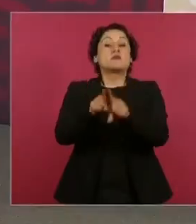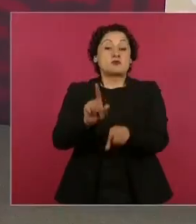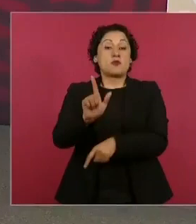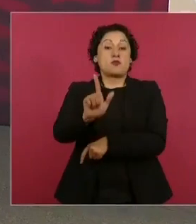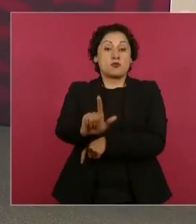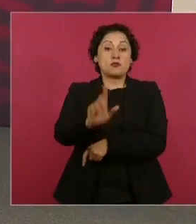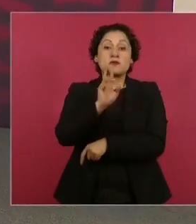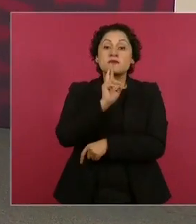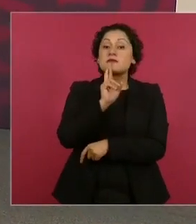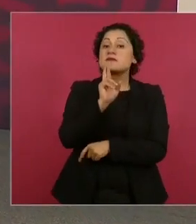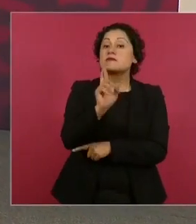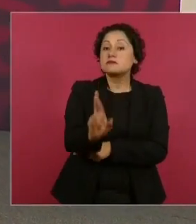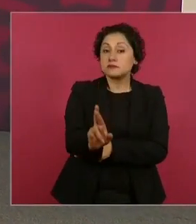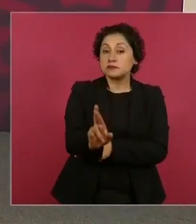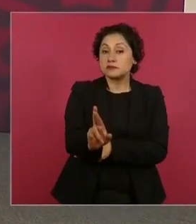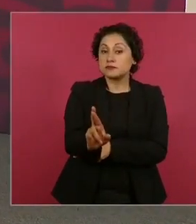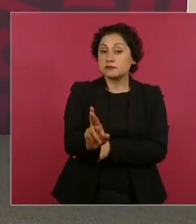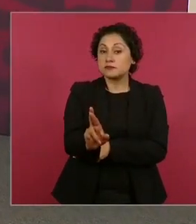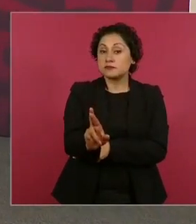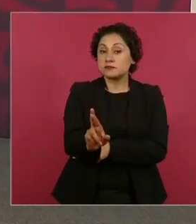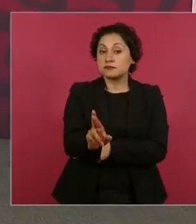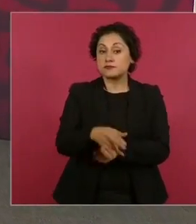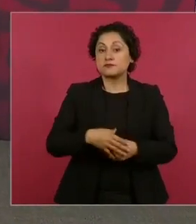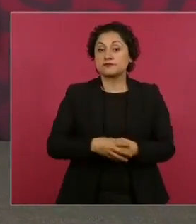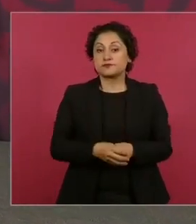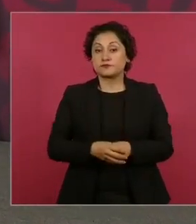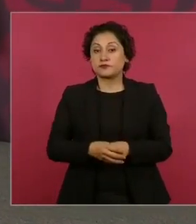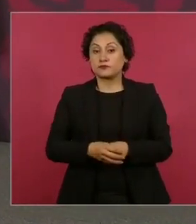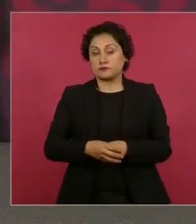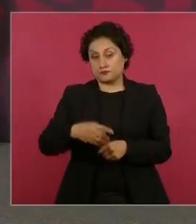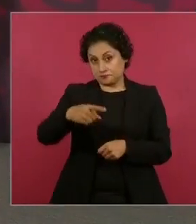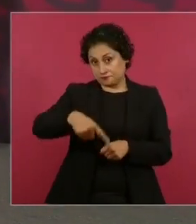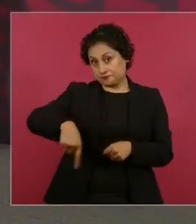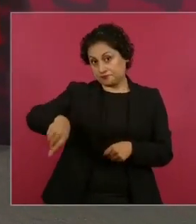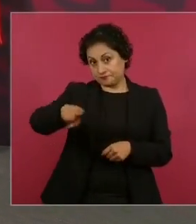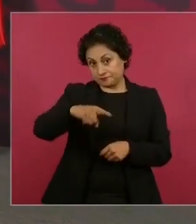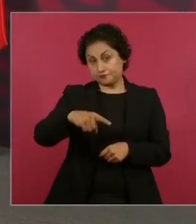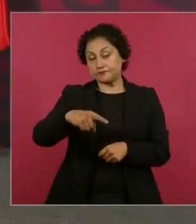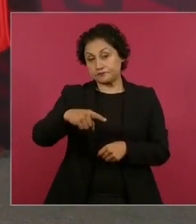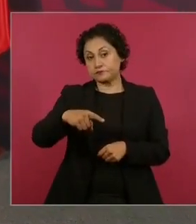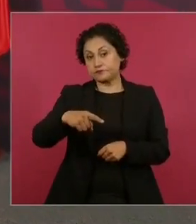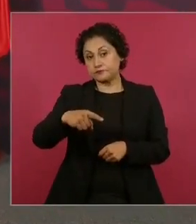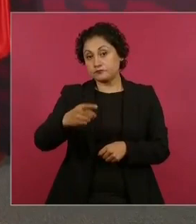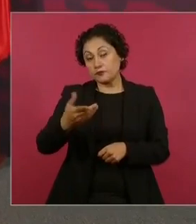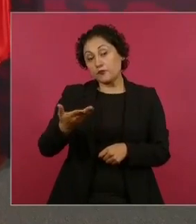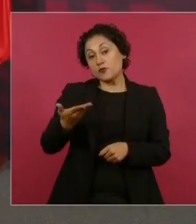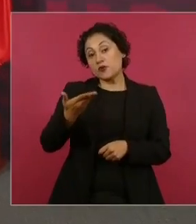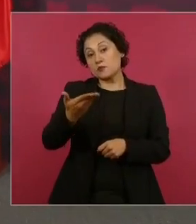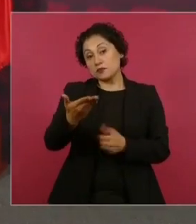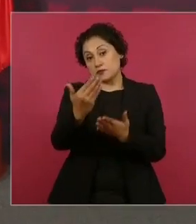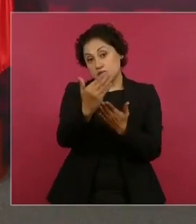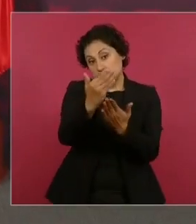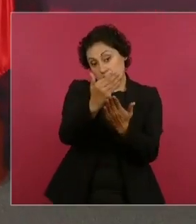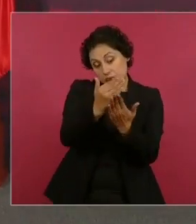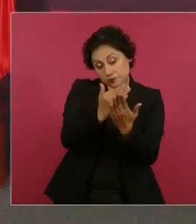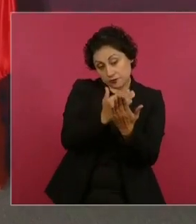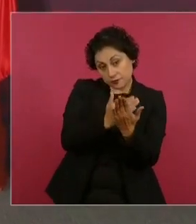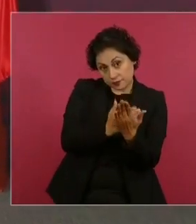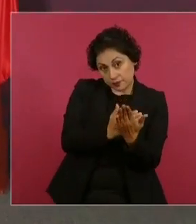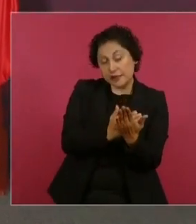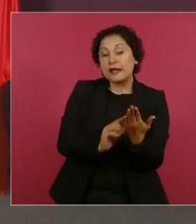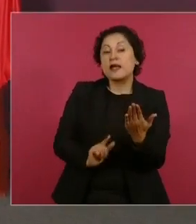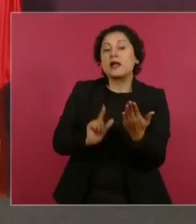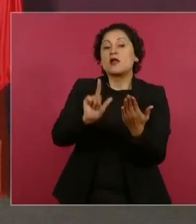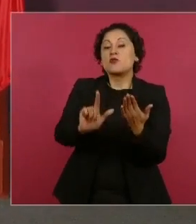a su pliego petitorio que